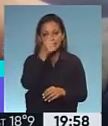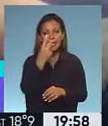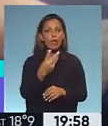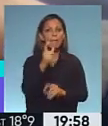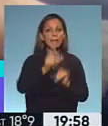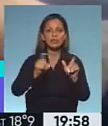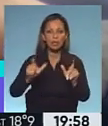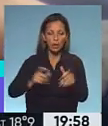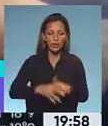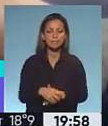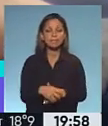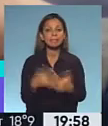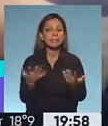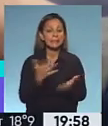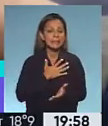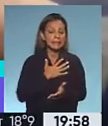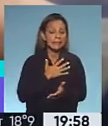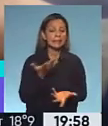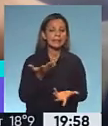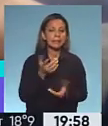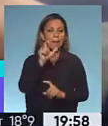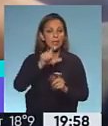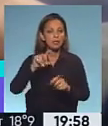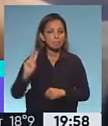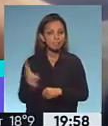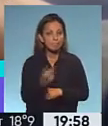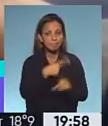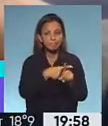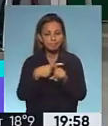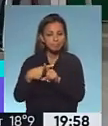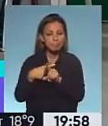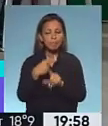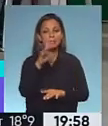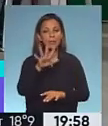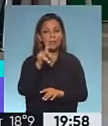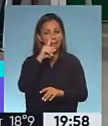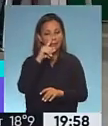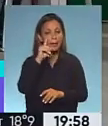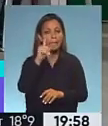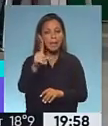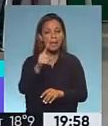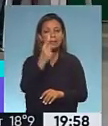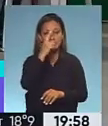2.532.562 personas y lamentablemente las víctimas fatales ya suman